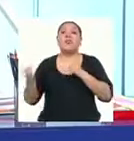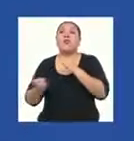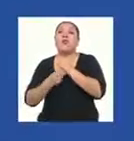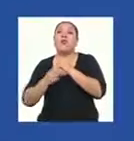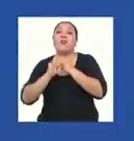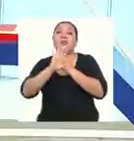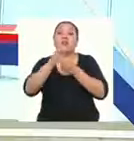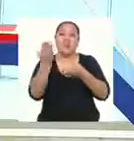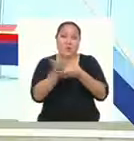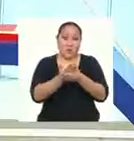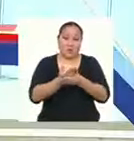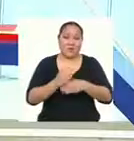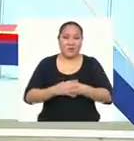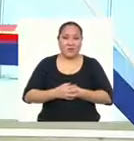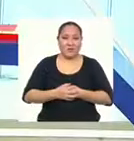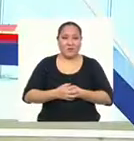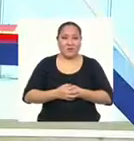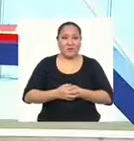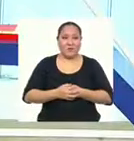portafolio.